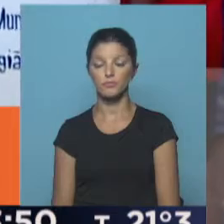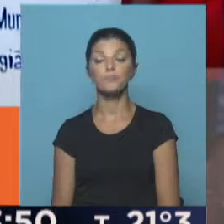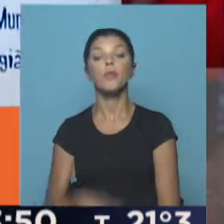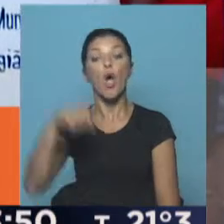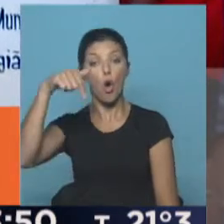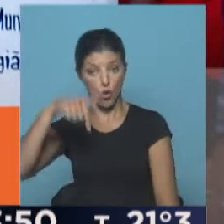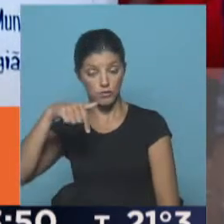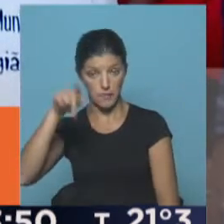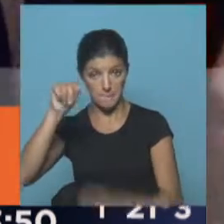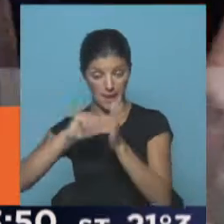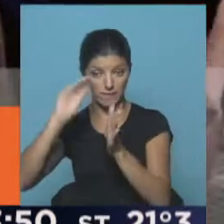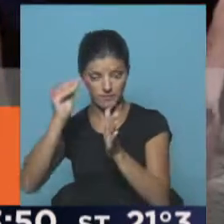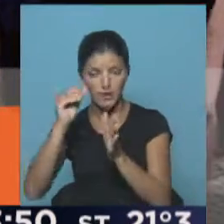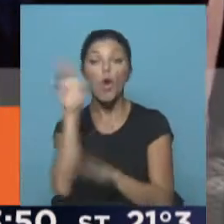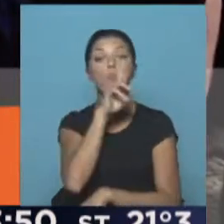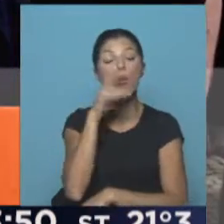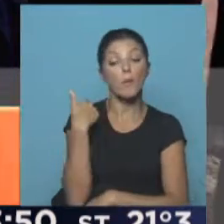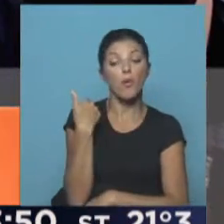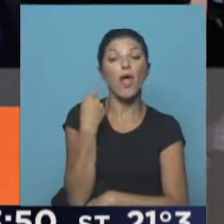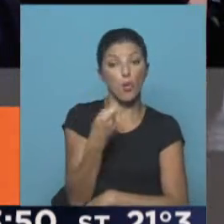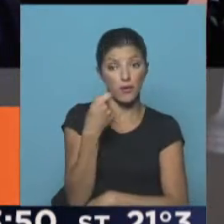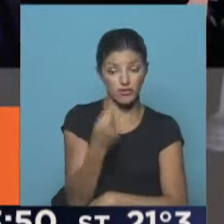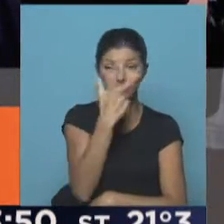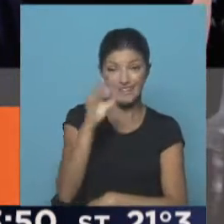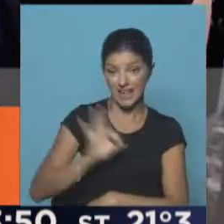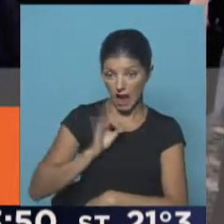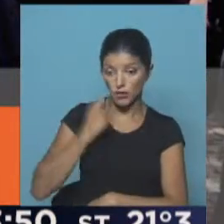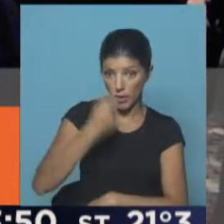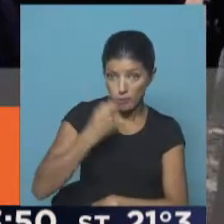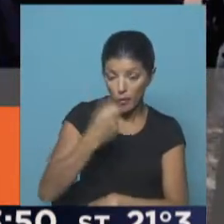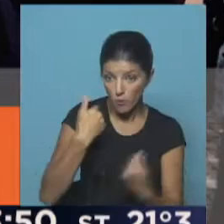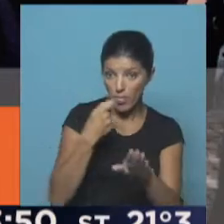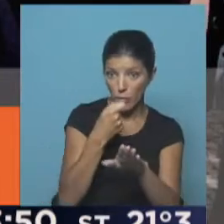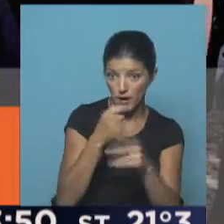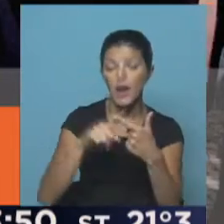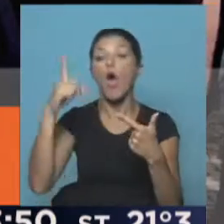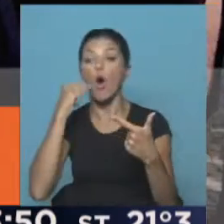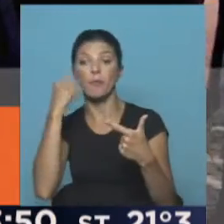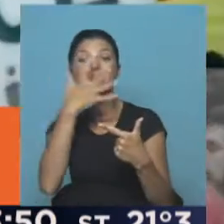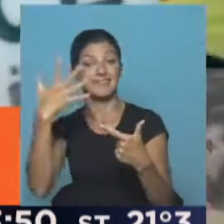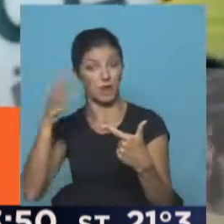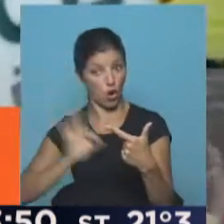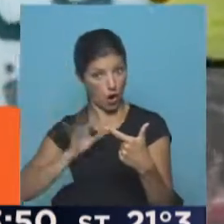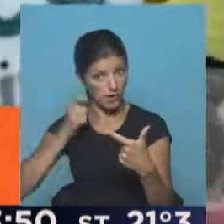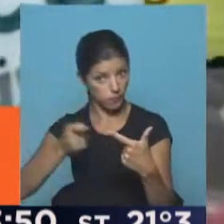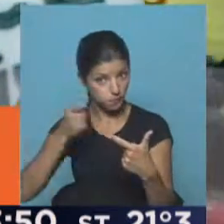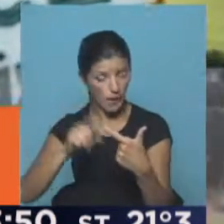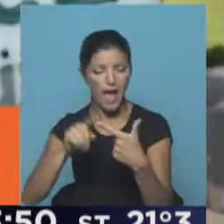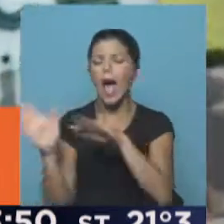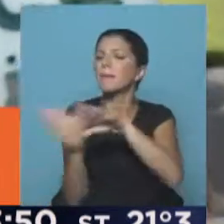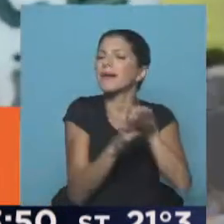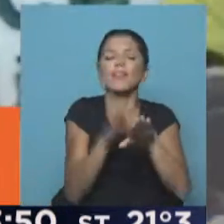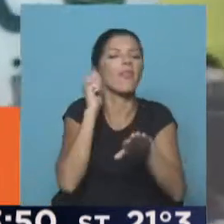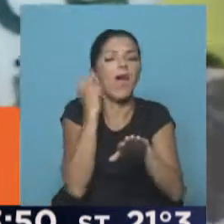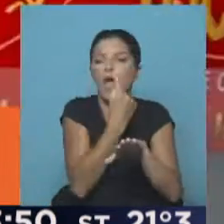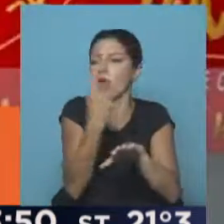Actualmente, en Brasil, las mujeres pueden jubilarse con 30 años de aportes y los hombres con 35, sin importar la edad que tengan